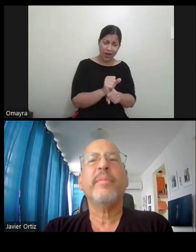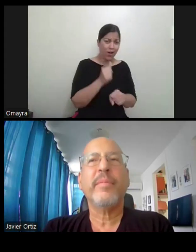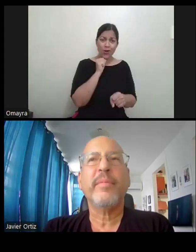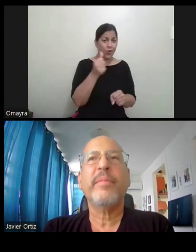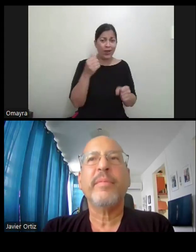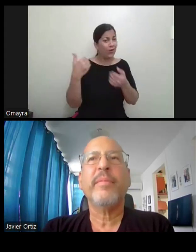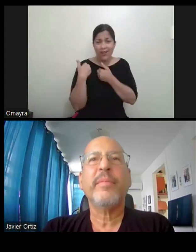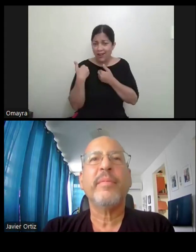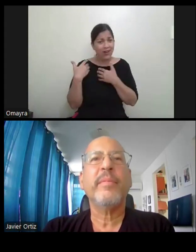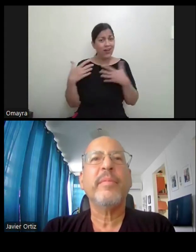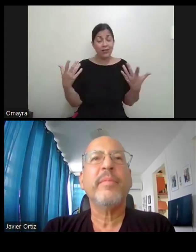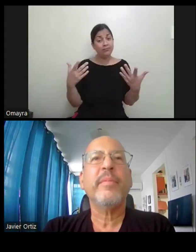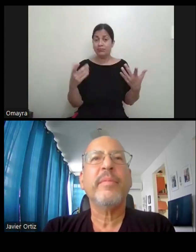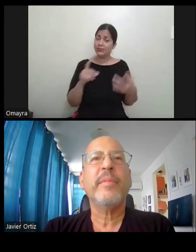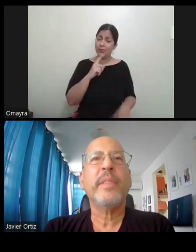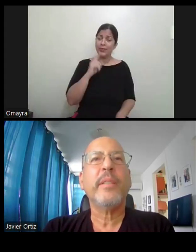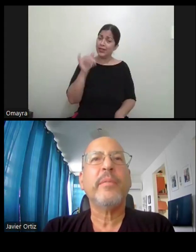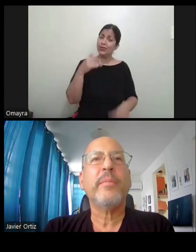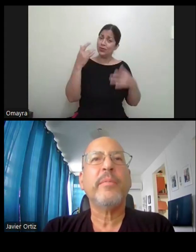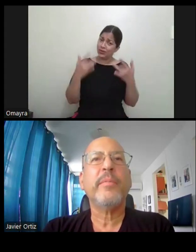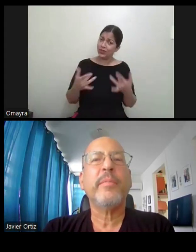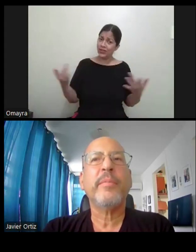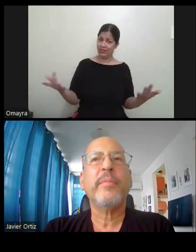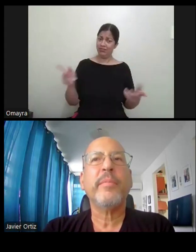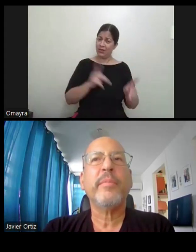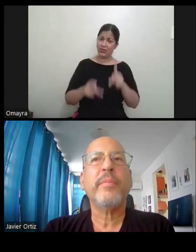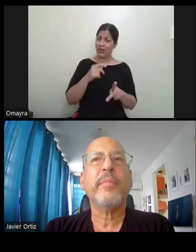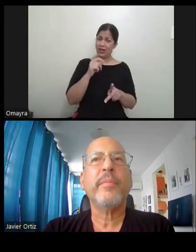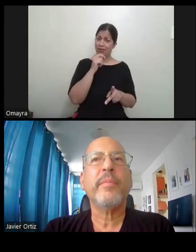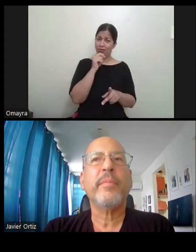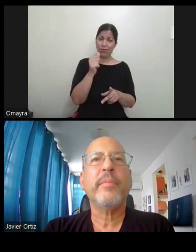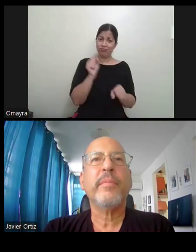como para... Y qué triste, ¿no? Qué triste que la gente esté mal ubicada. Mira